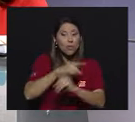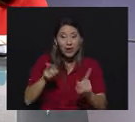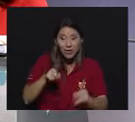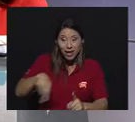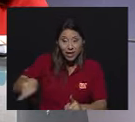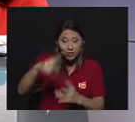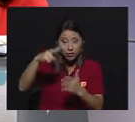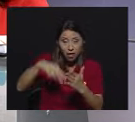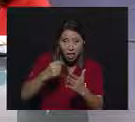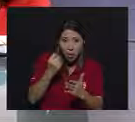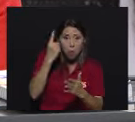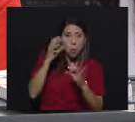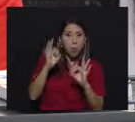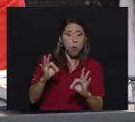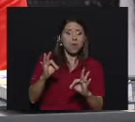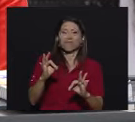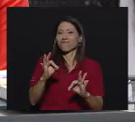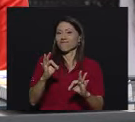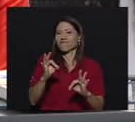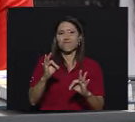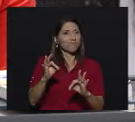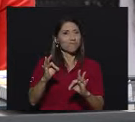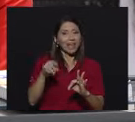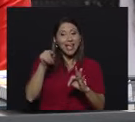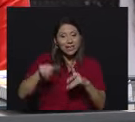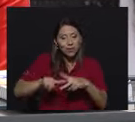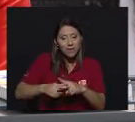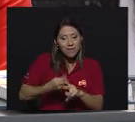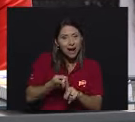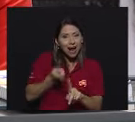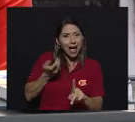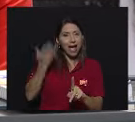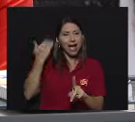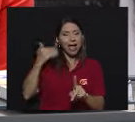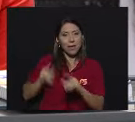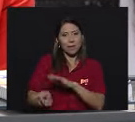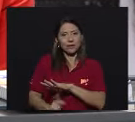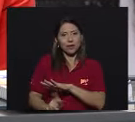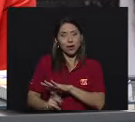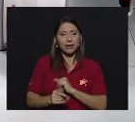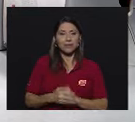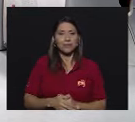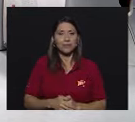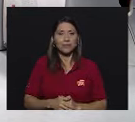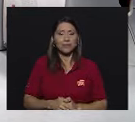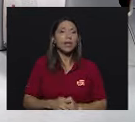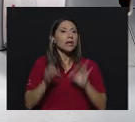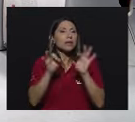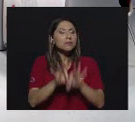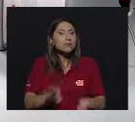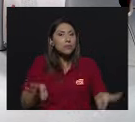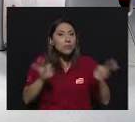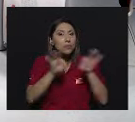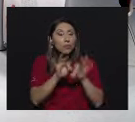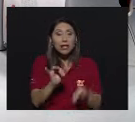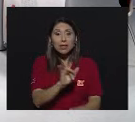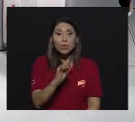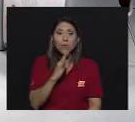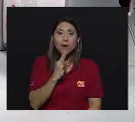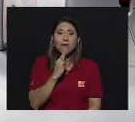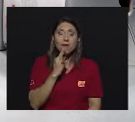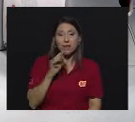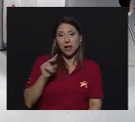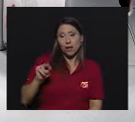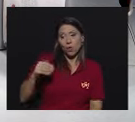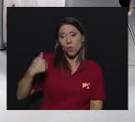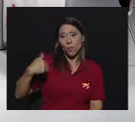salto cualitativo en materia de comprensión lectora, y eso arranca en el preescolar. Yo pienso que es importante, y haciendo alusión a lo que expresaba el